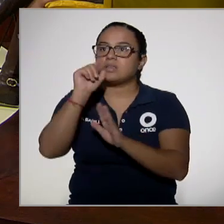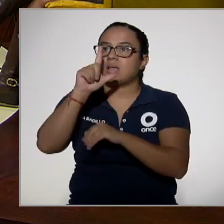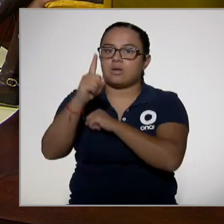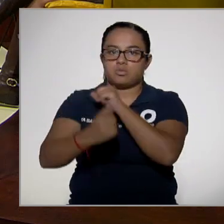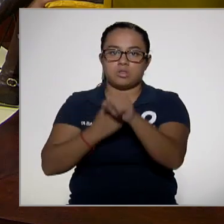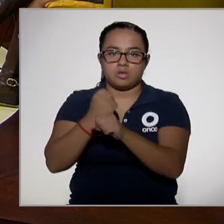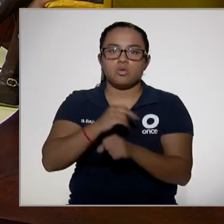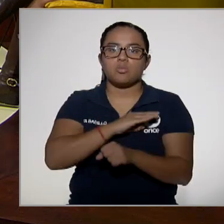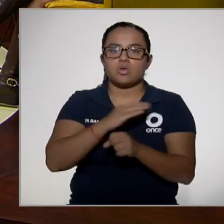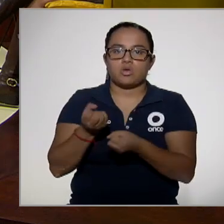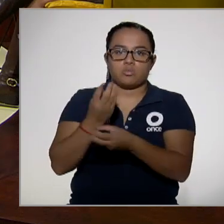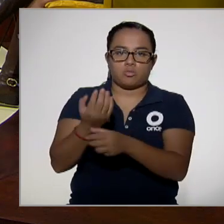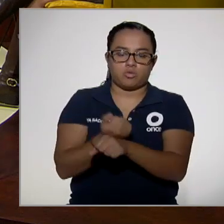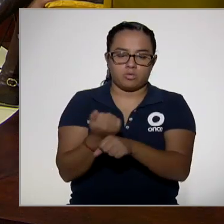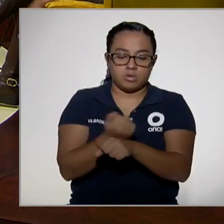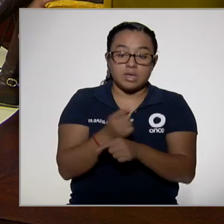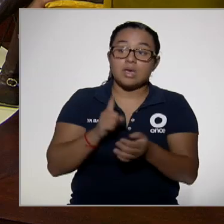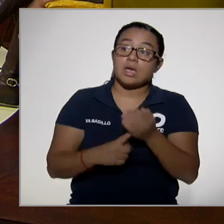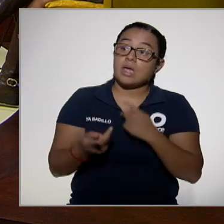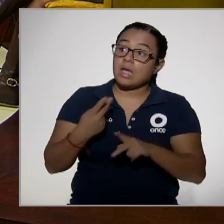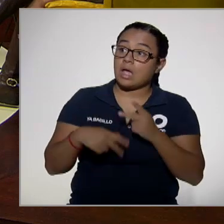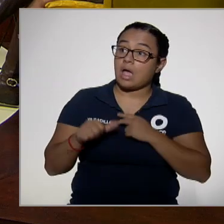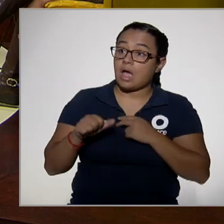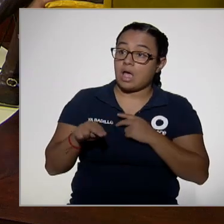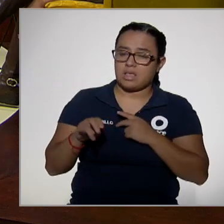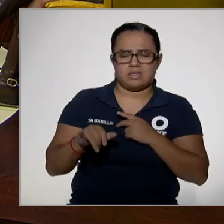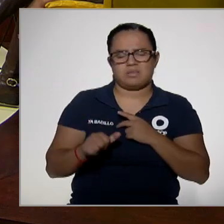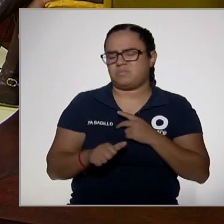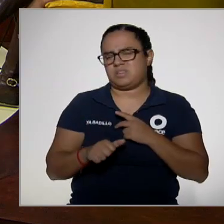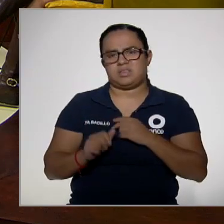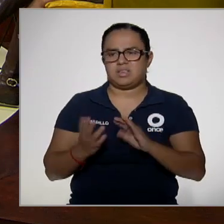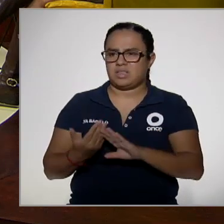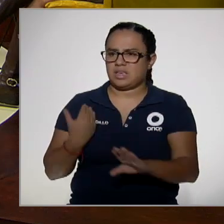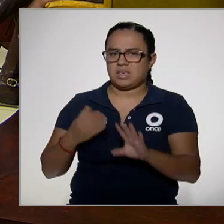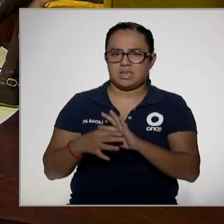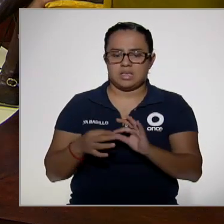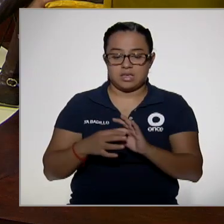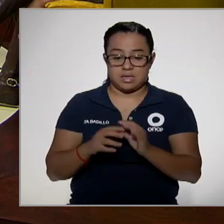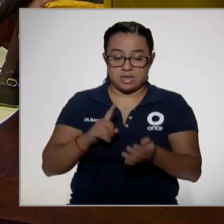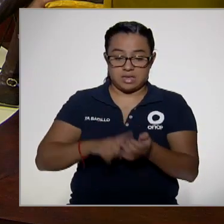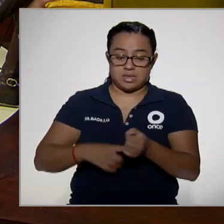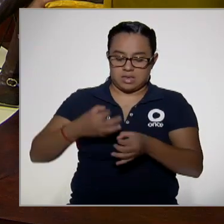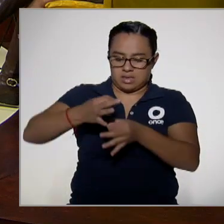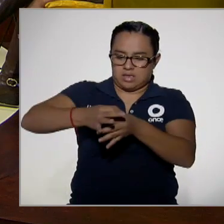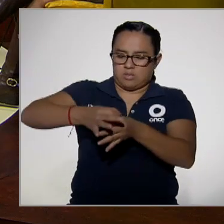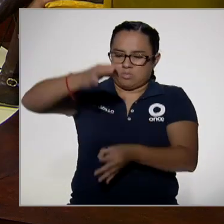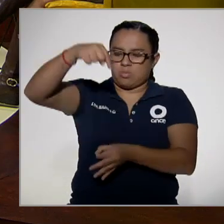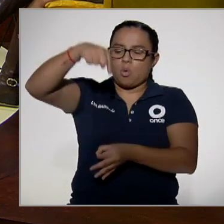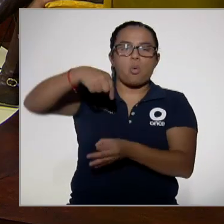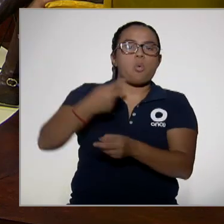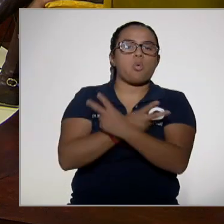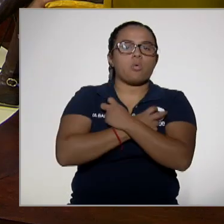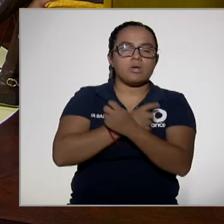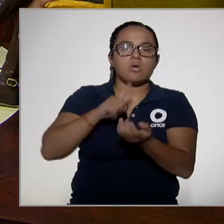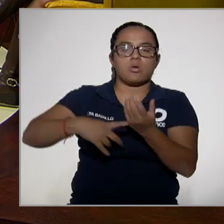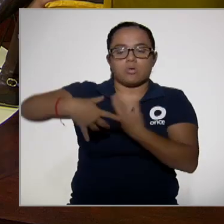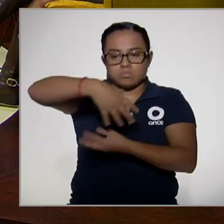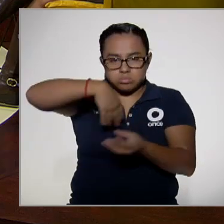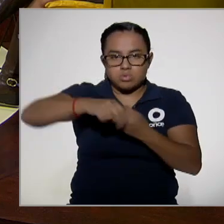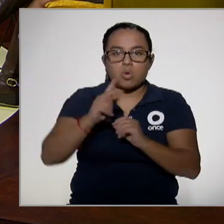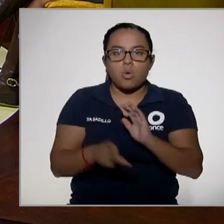la vida que te sacan no te causa una anemia y como comentó la doctor anteriormente tu médula ósea lo que se ha perdido se recompensa pero luego